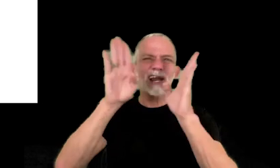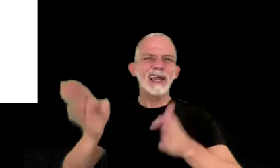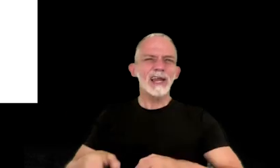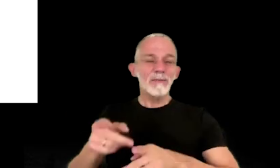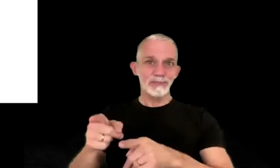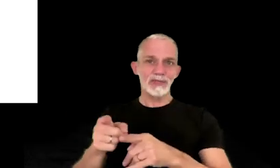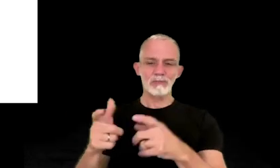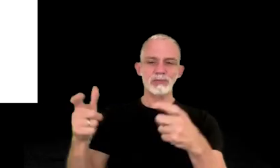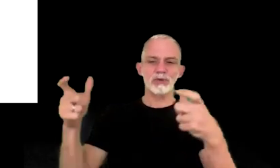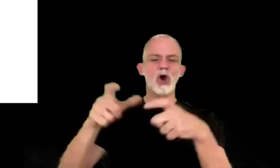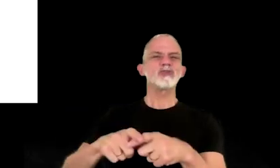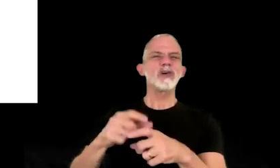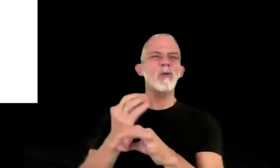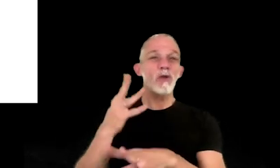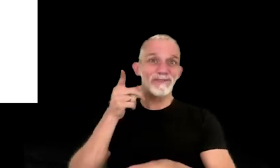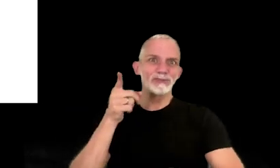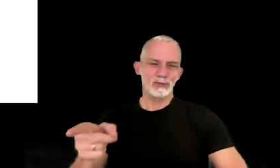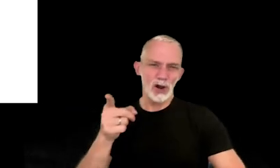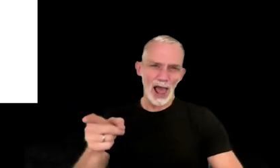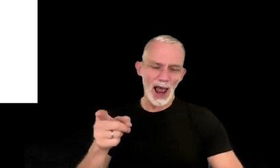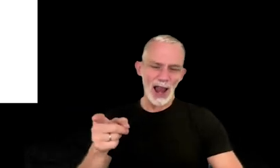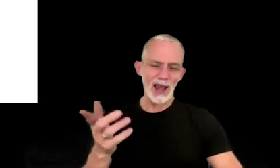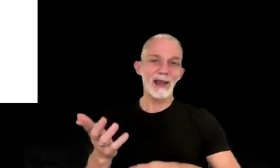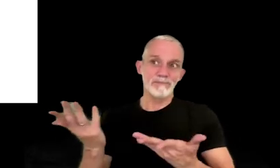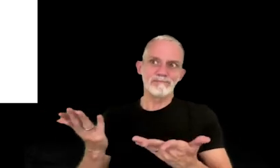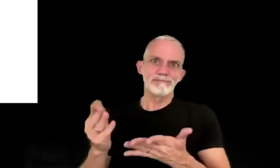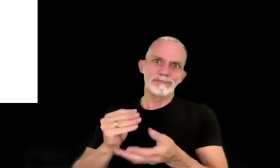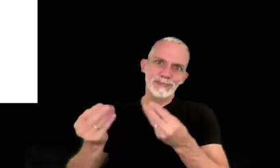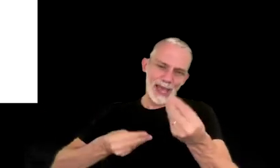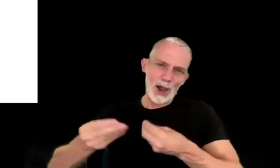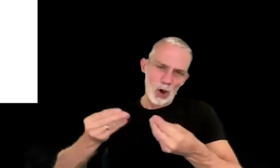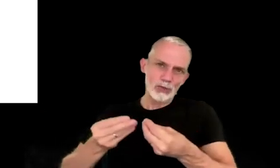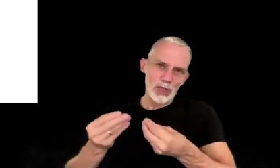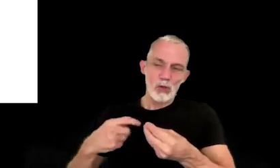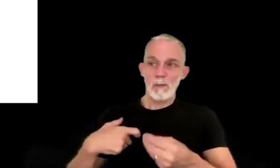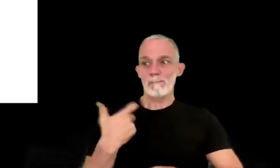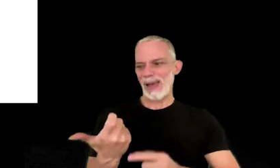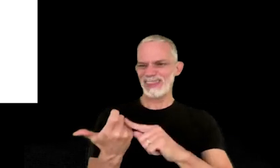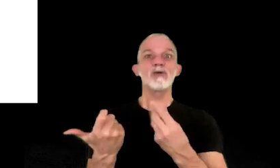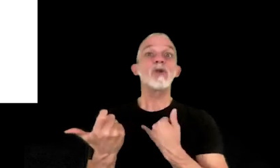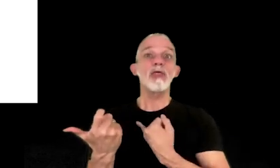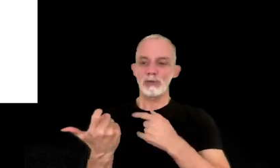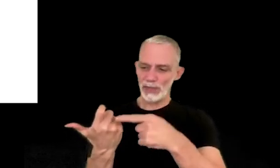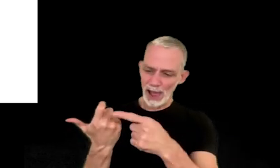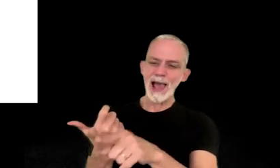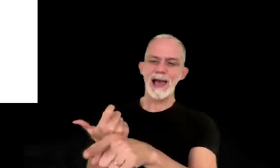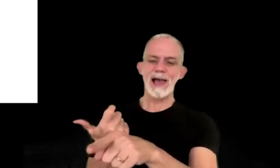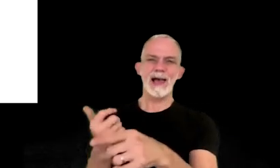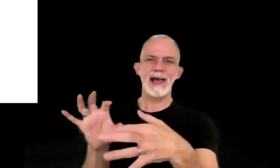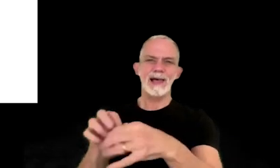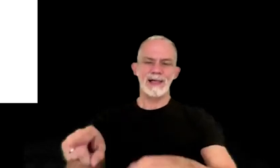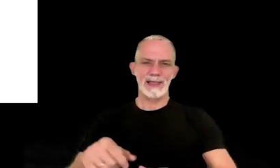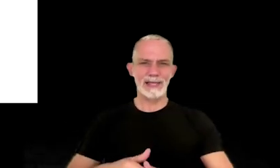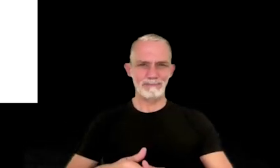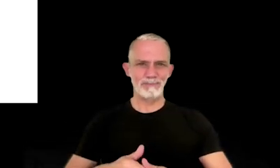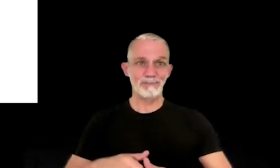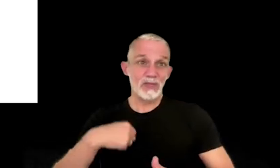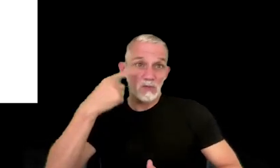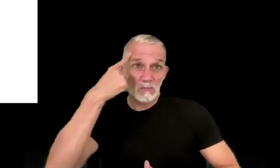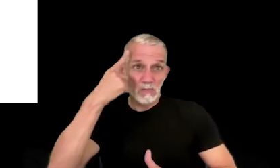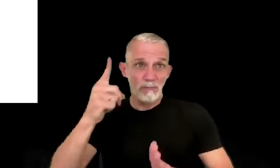del Consejo Profesional, donde este profesional tenga la matrícula. Por eso me pareció que